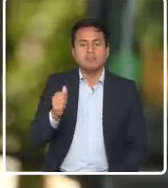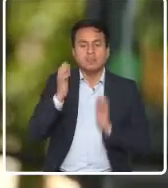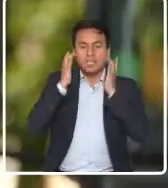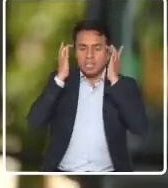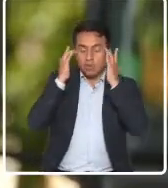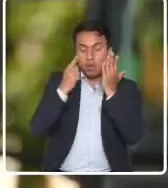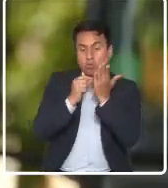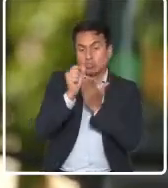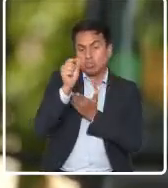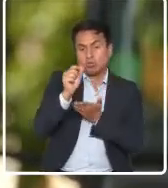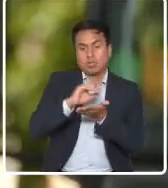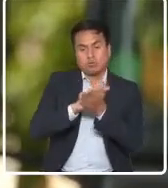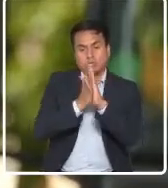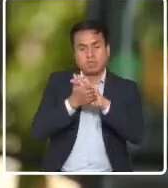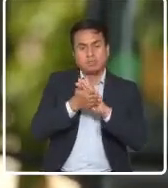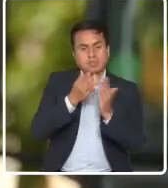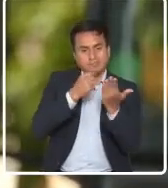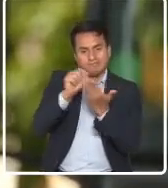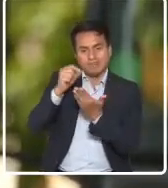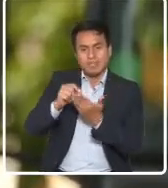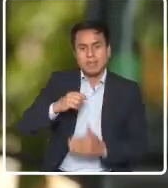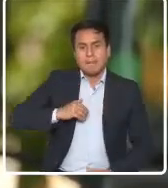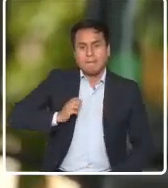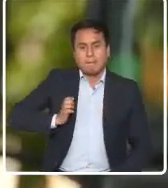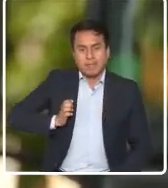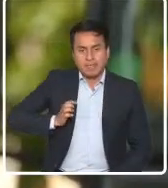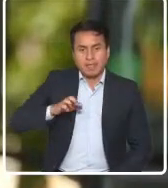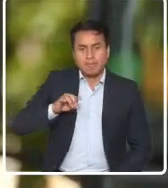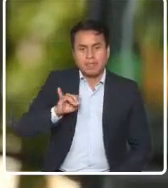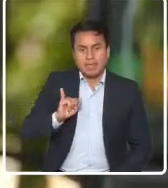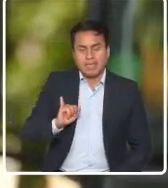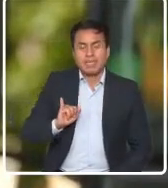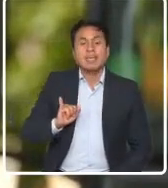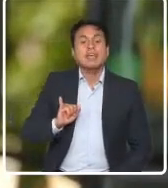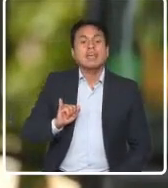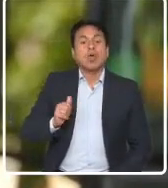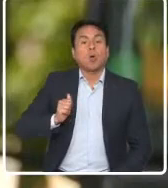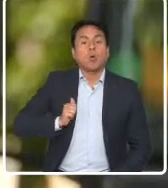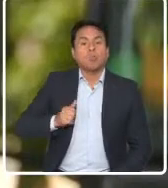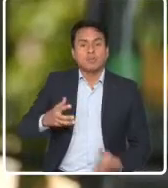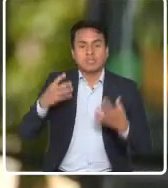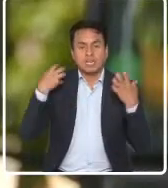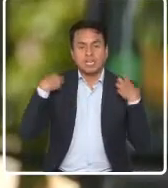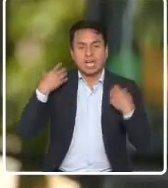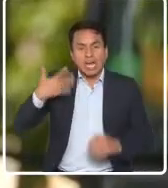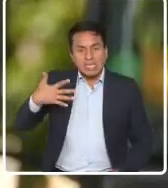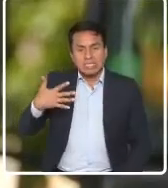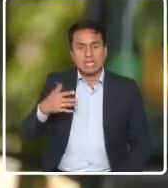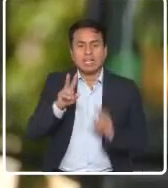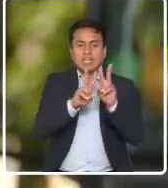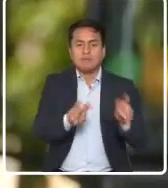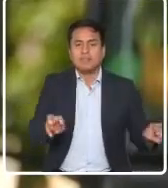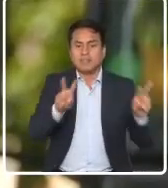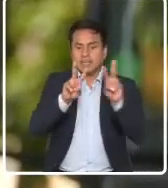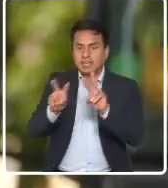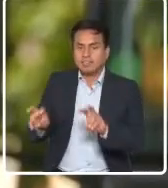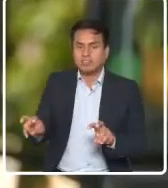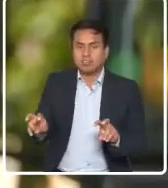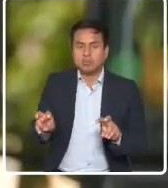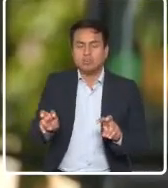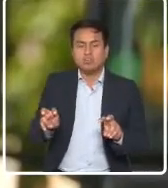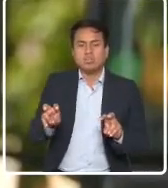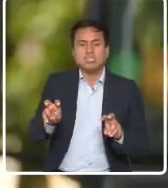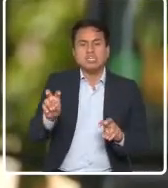les haya reconocido transversalmente. A la PDI, que cumple una tarea esencial en la investigación de